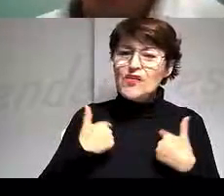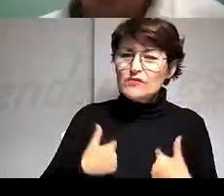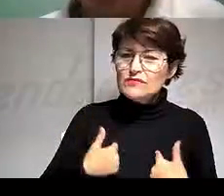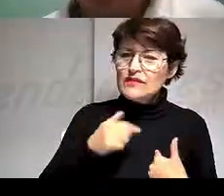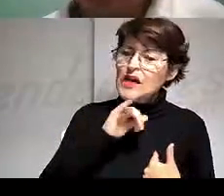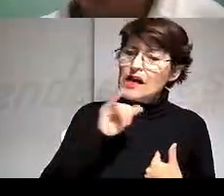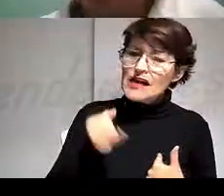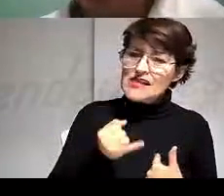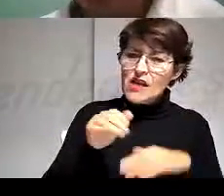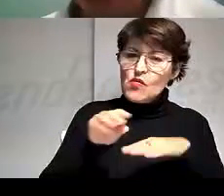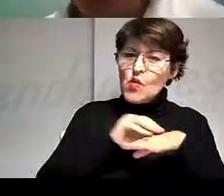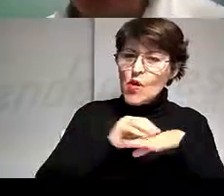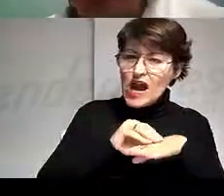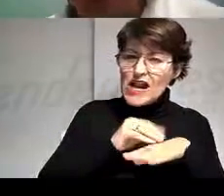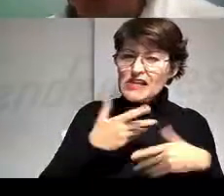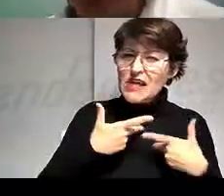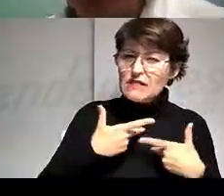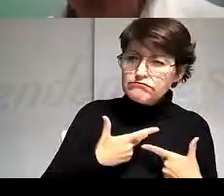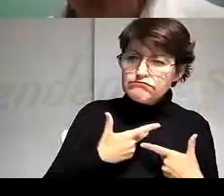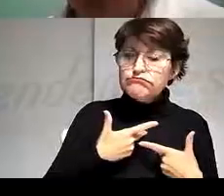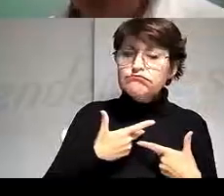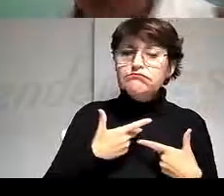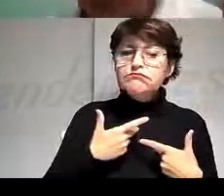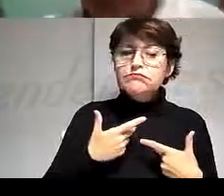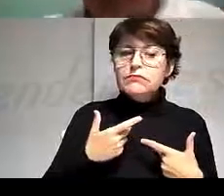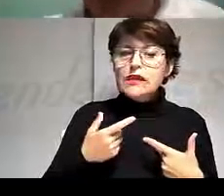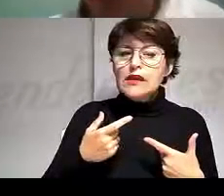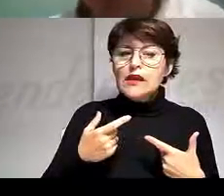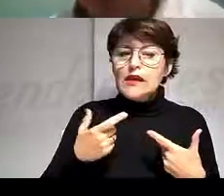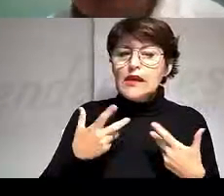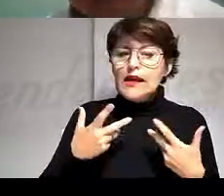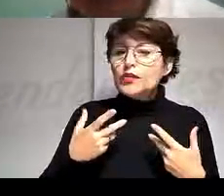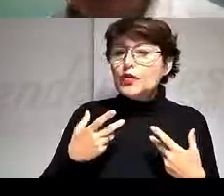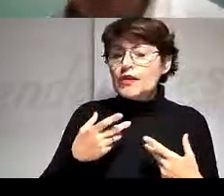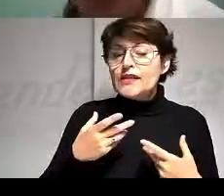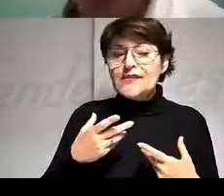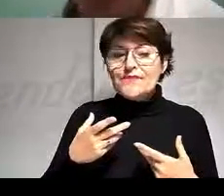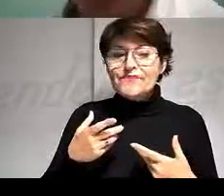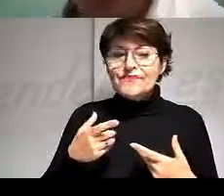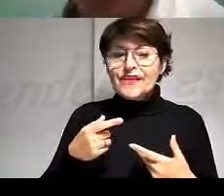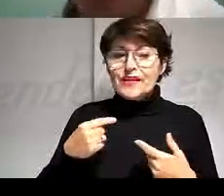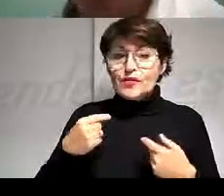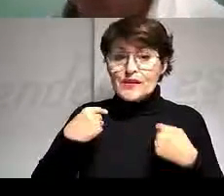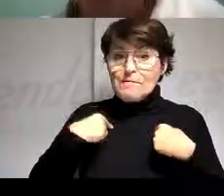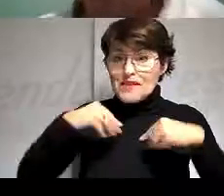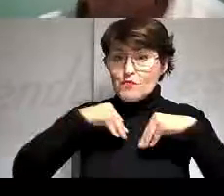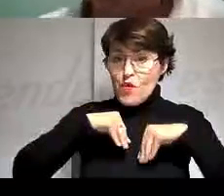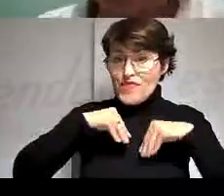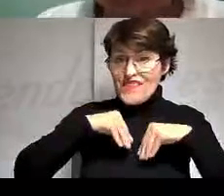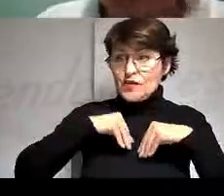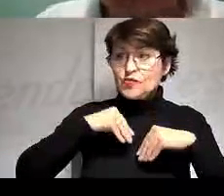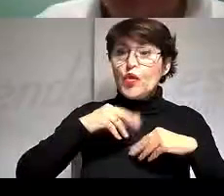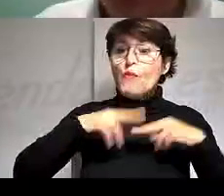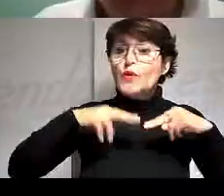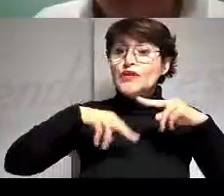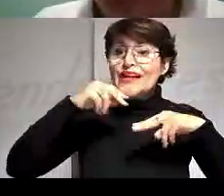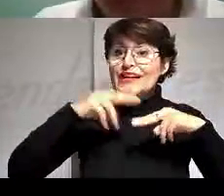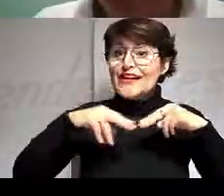de grasa, podría ser que empezásemos a comernos, entre comillas, a comer nuestras propias proteínas. Por lo tanto, las vitaminas del